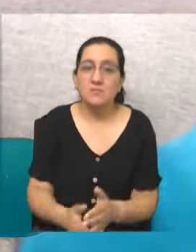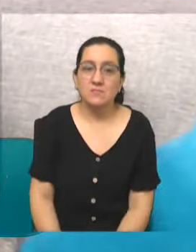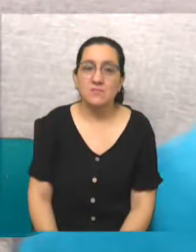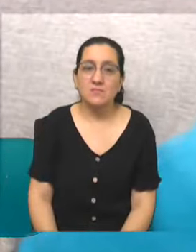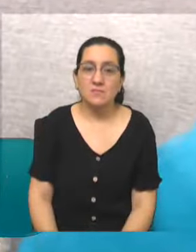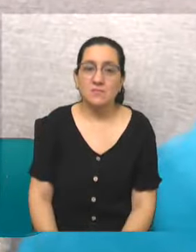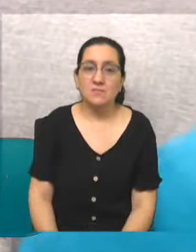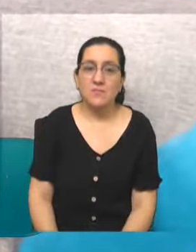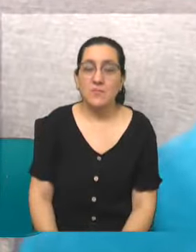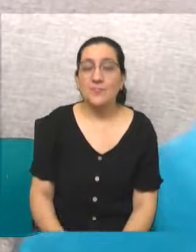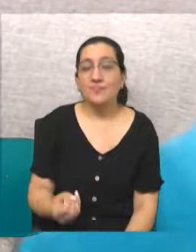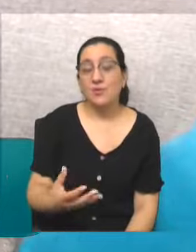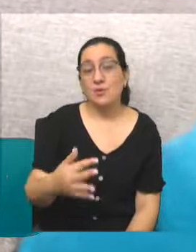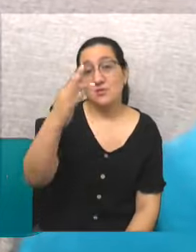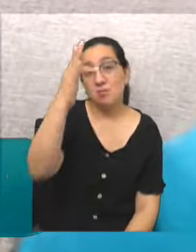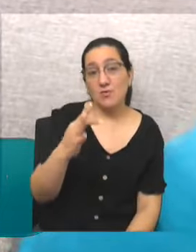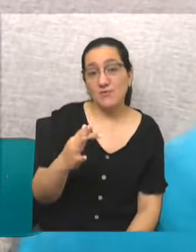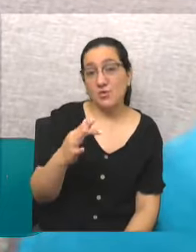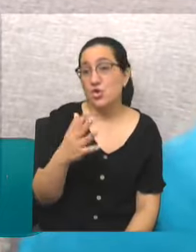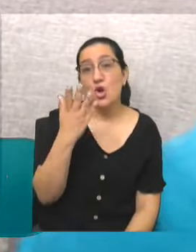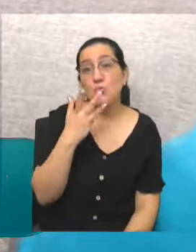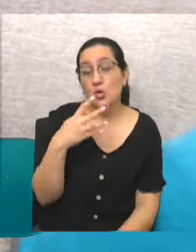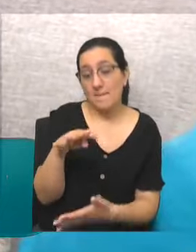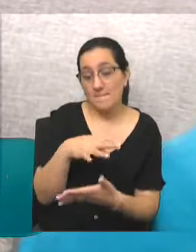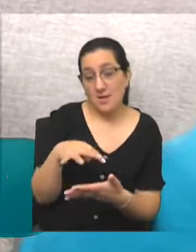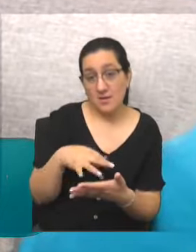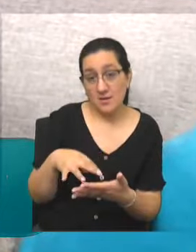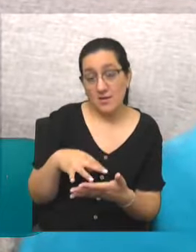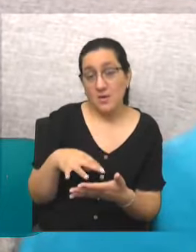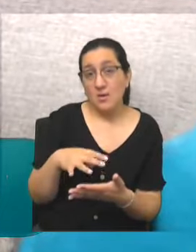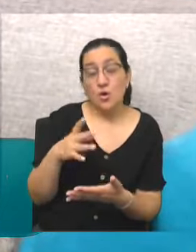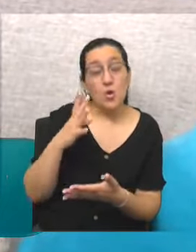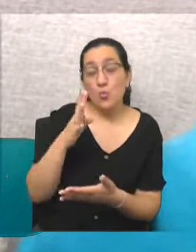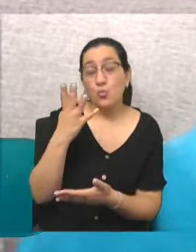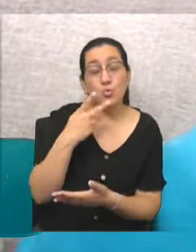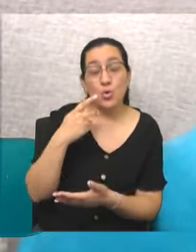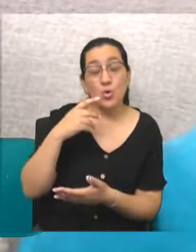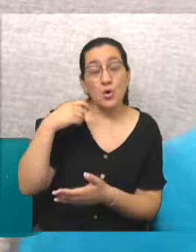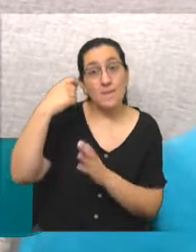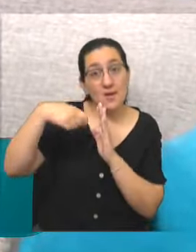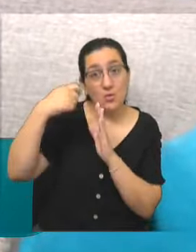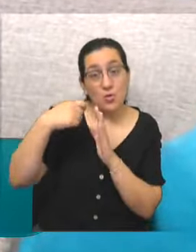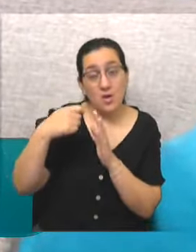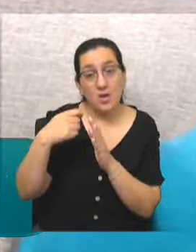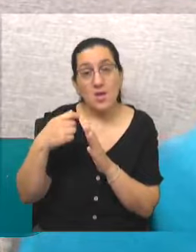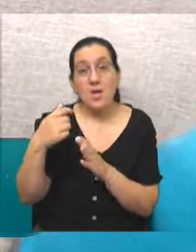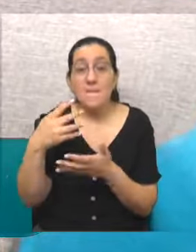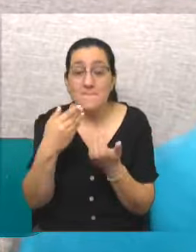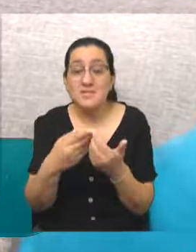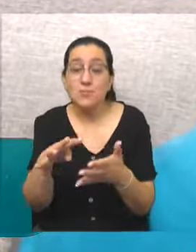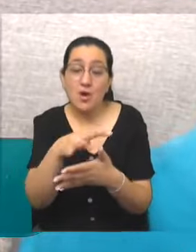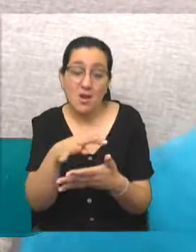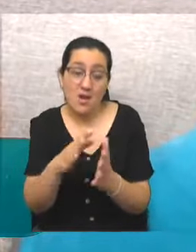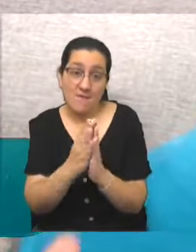pasa como pasó con Fito, que no le gustó nada la película, yo diría que se animen con el libro. Es un libro, como le digo, de 100 páginas. Está escrito en un lenguaje